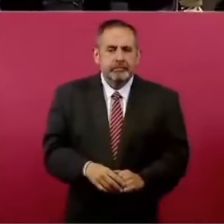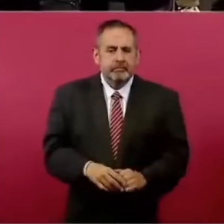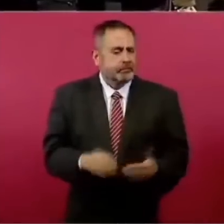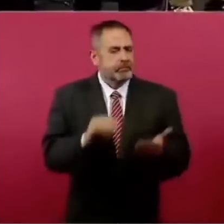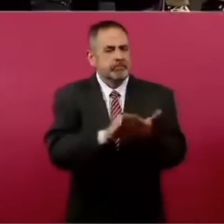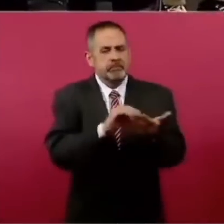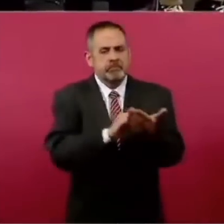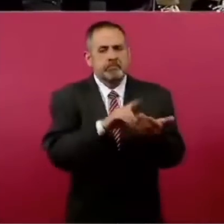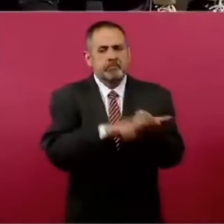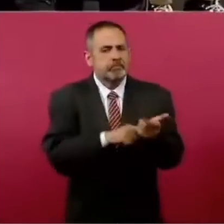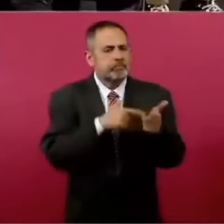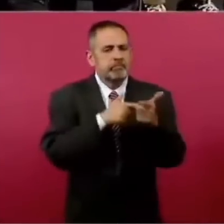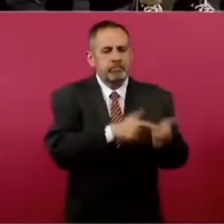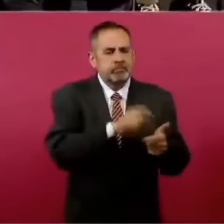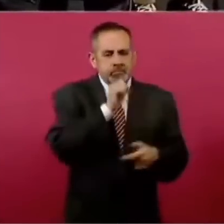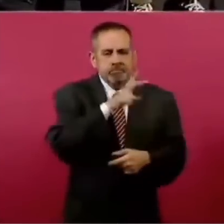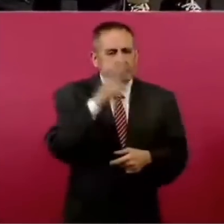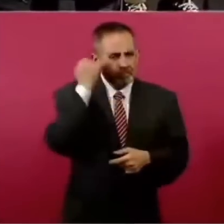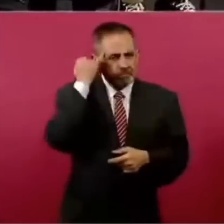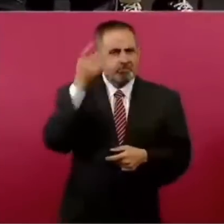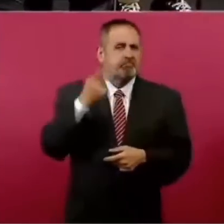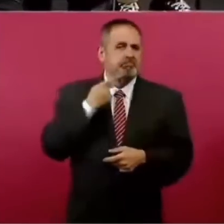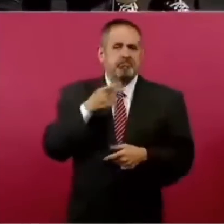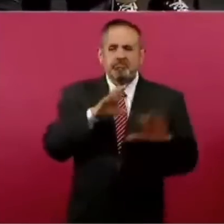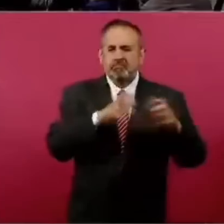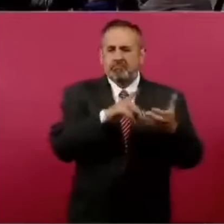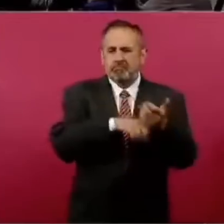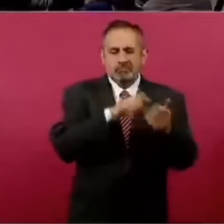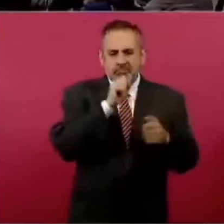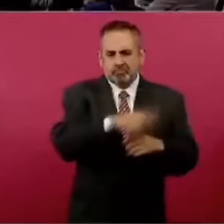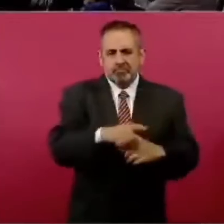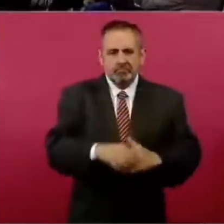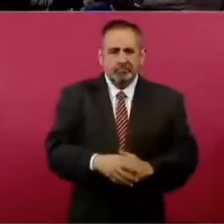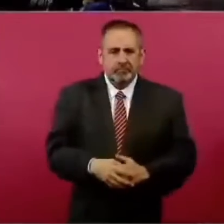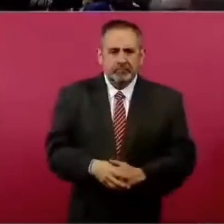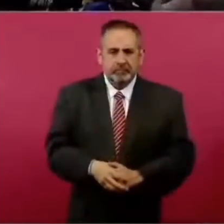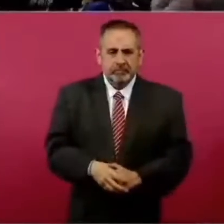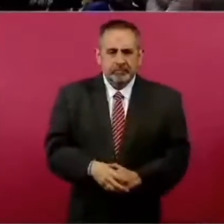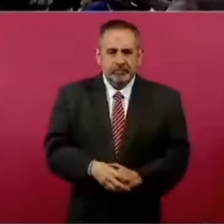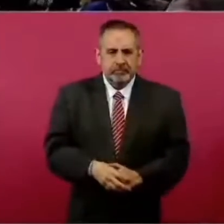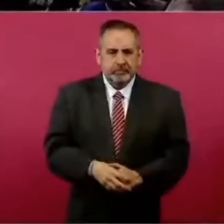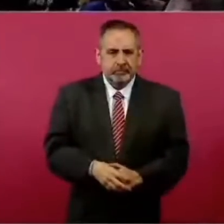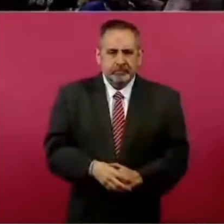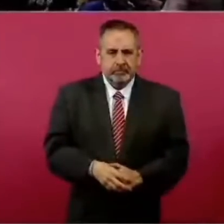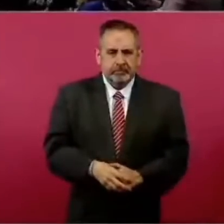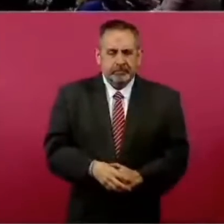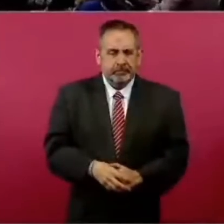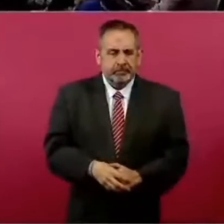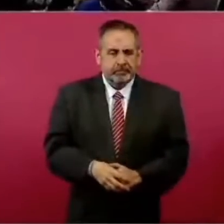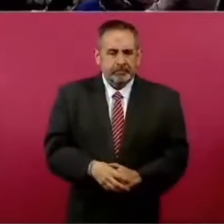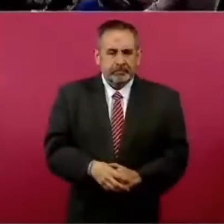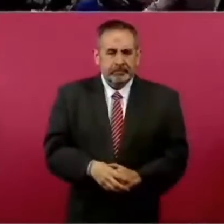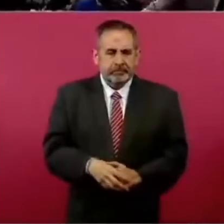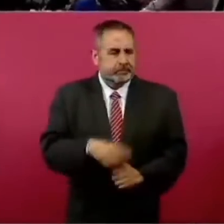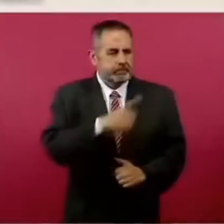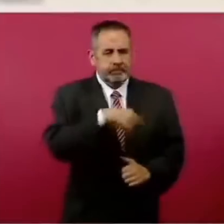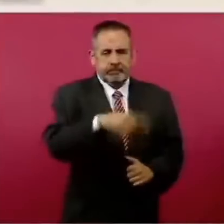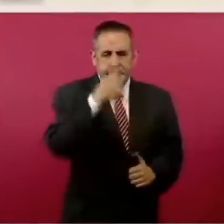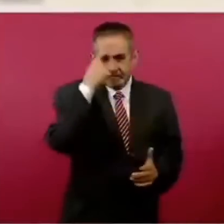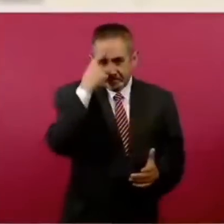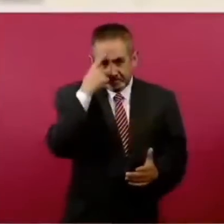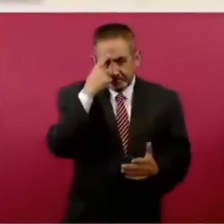mantienen esa política porque creen de que golpeando, ¿no?